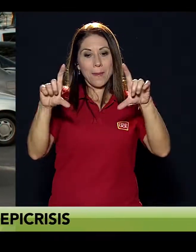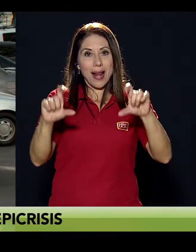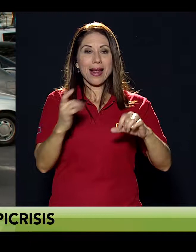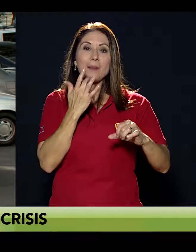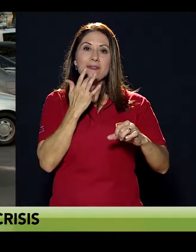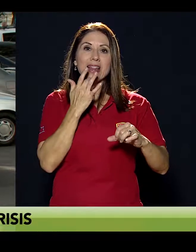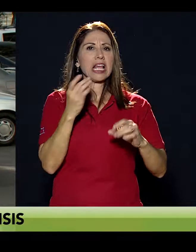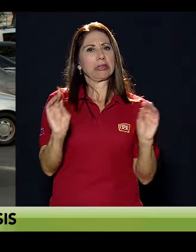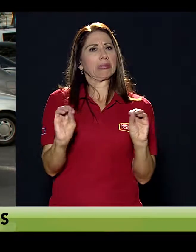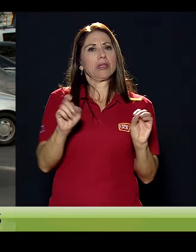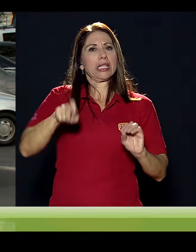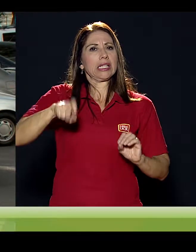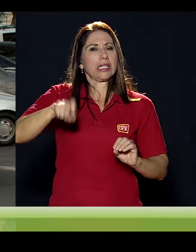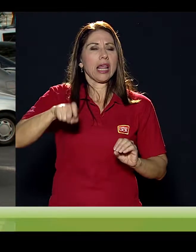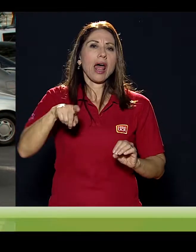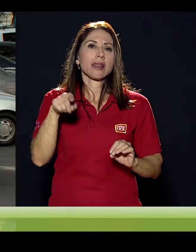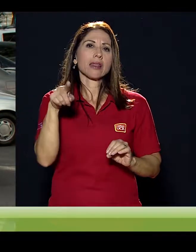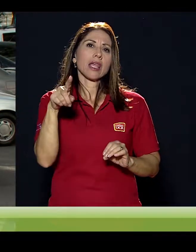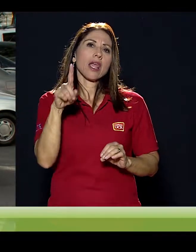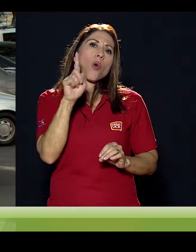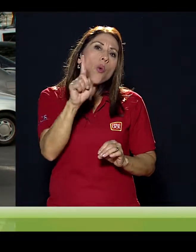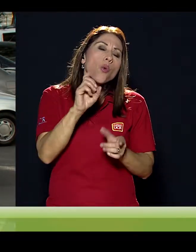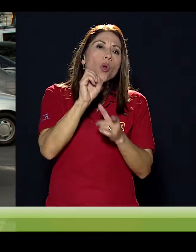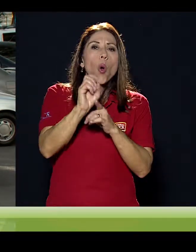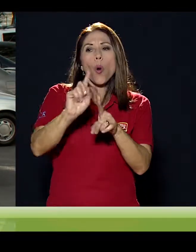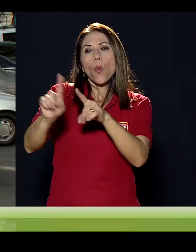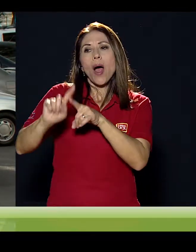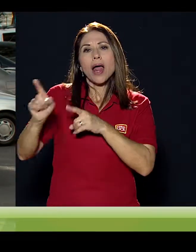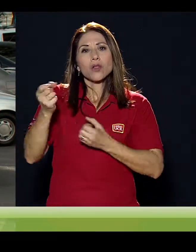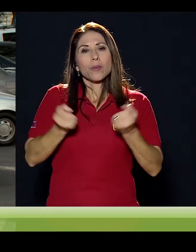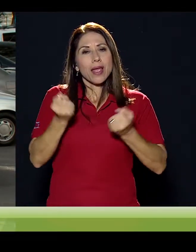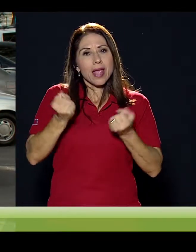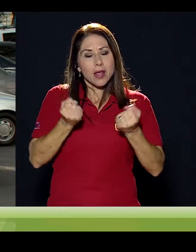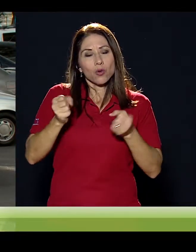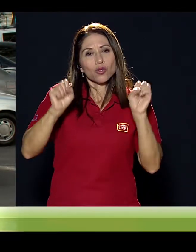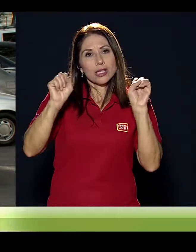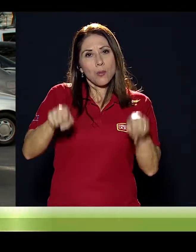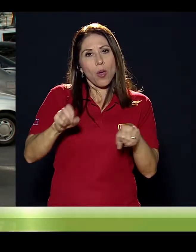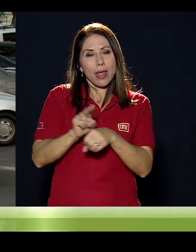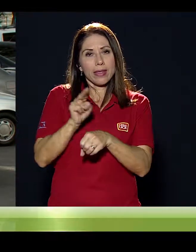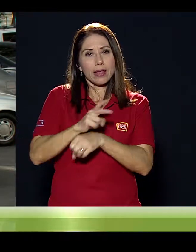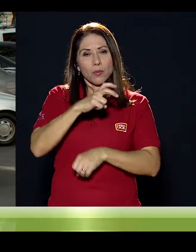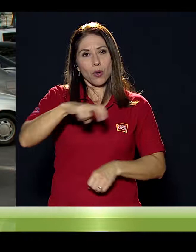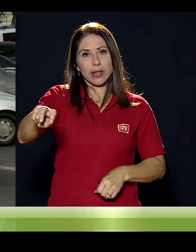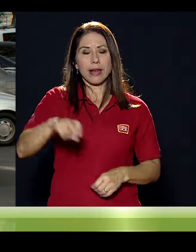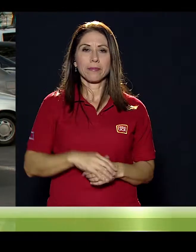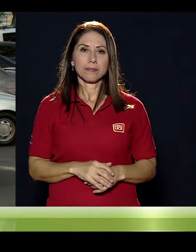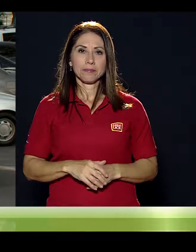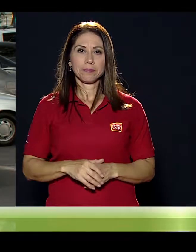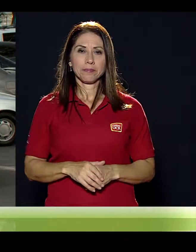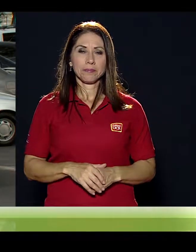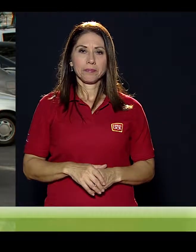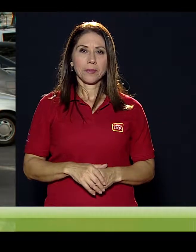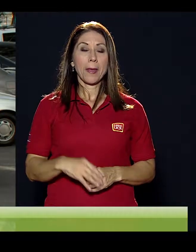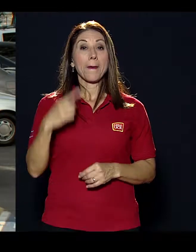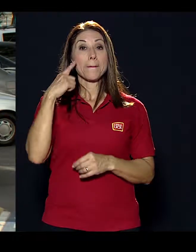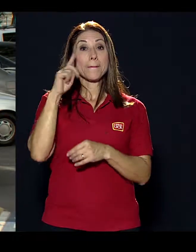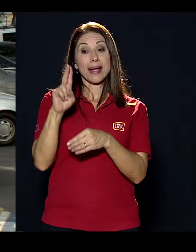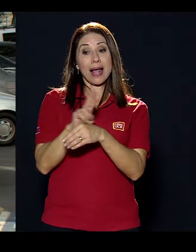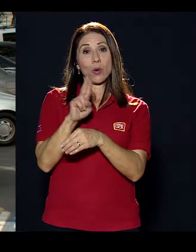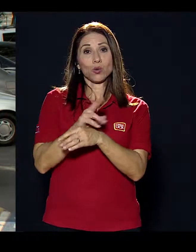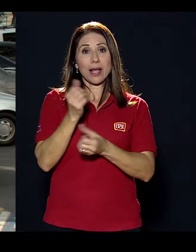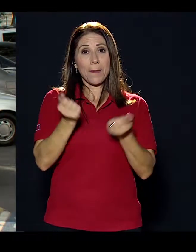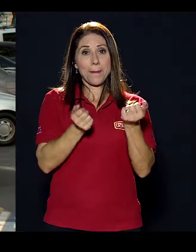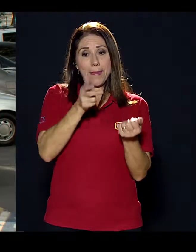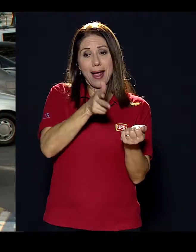necesidad, precisamente como decía antes, de que sea uno o varios vehículos únicamente en el que se pueda transportar. Para hacer uso